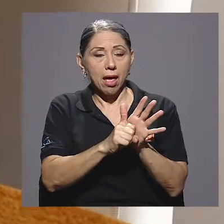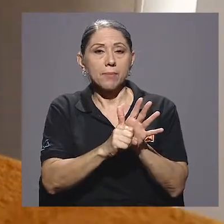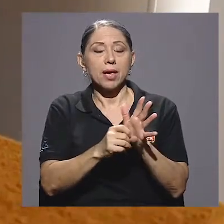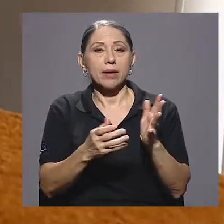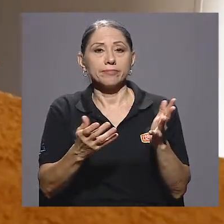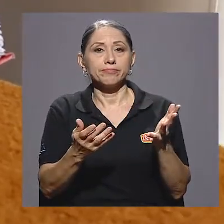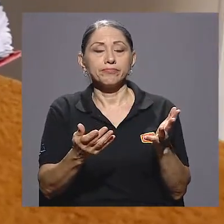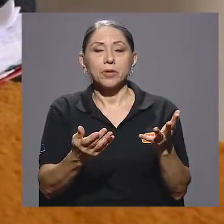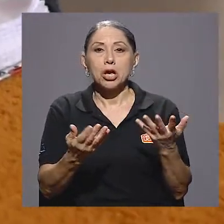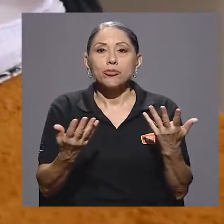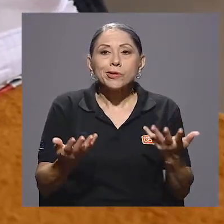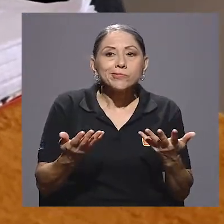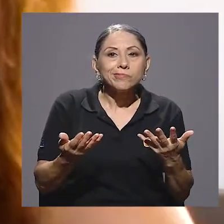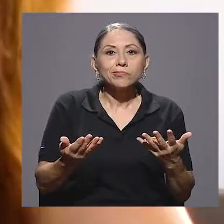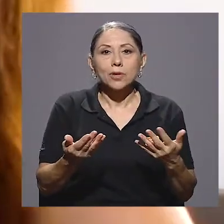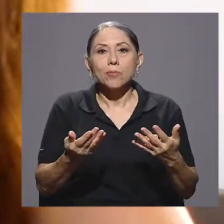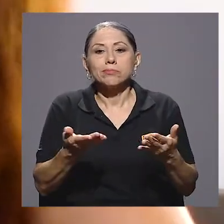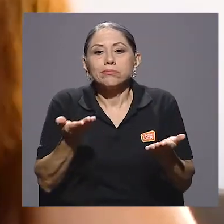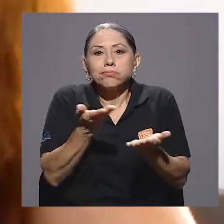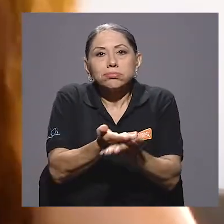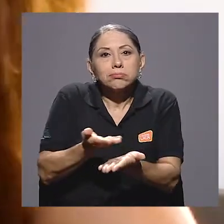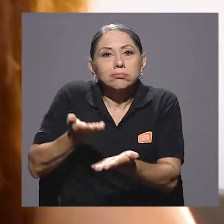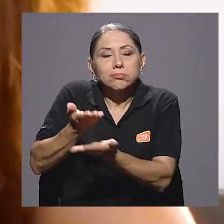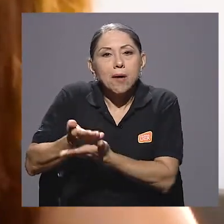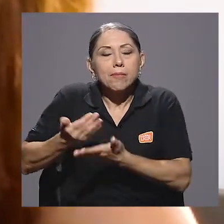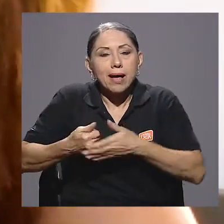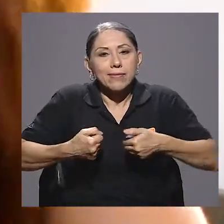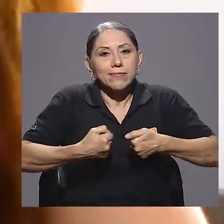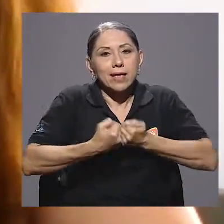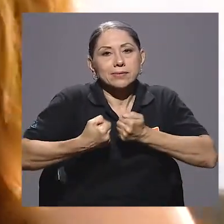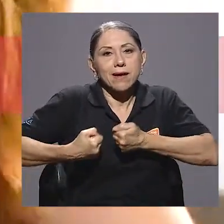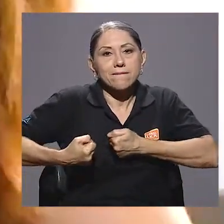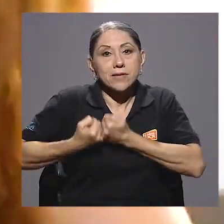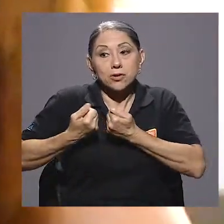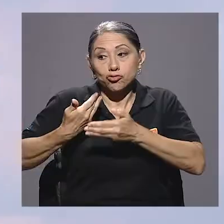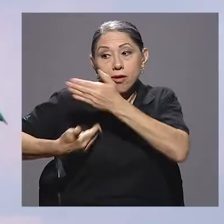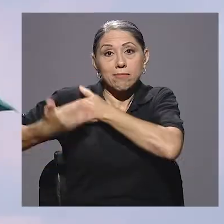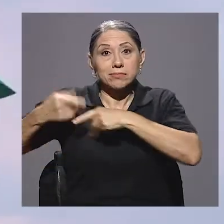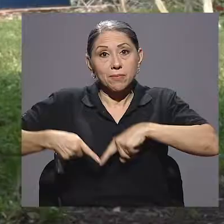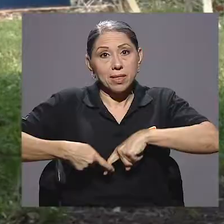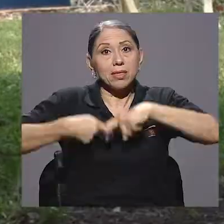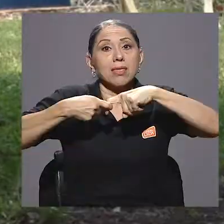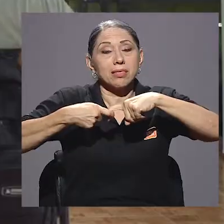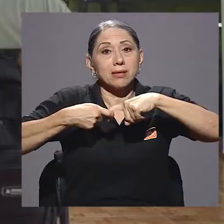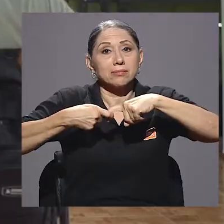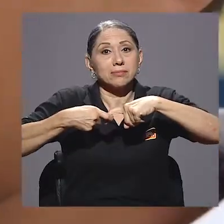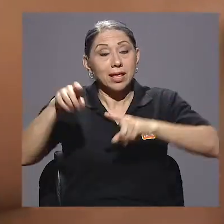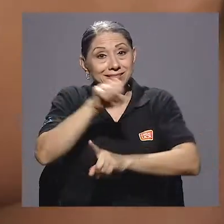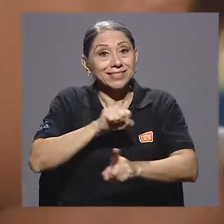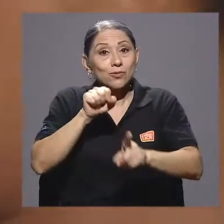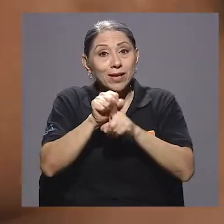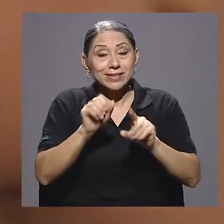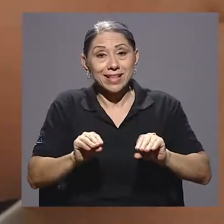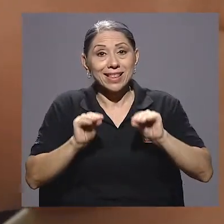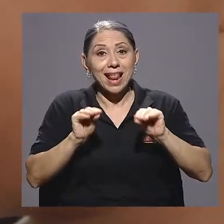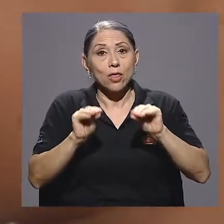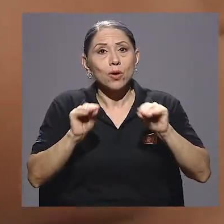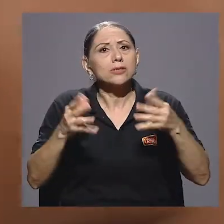nos encuentra con una serie de desafíos que todavía estaban pendientes, sobre los cuales el Estado de la Educación